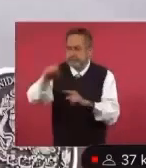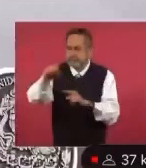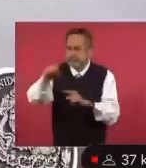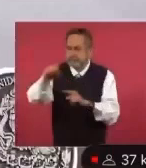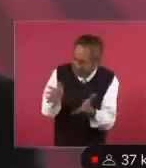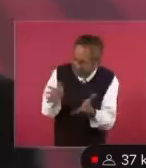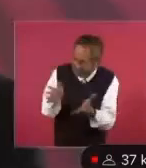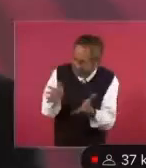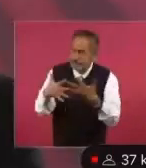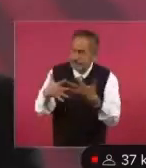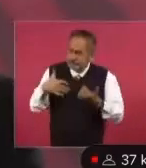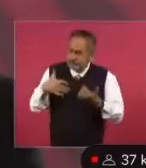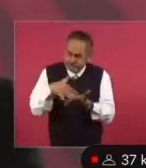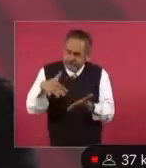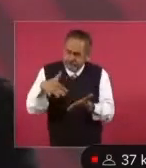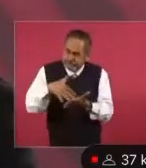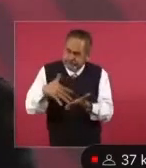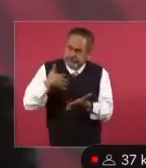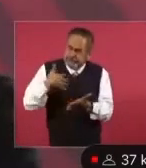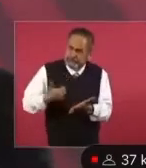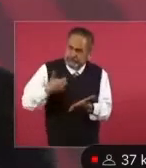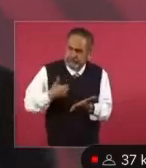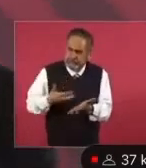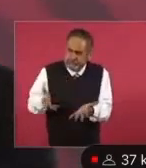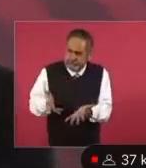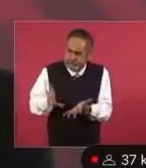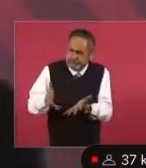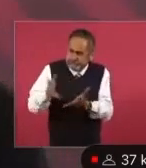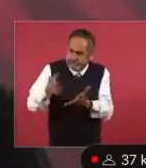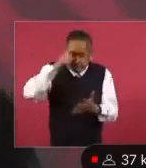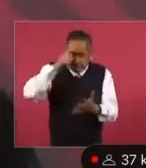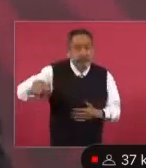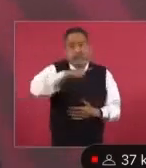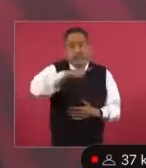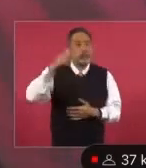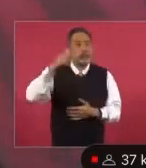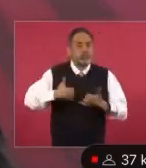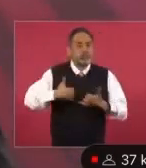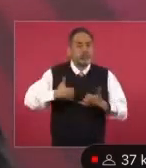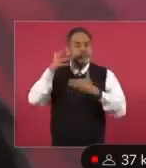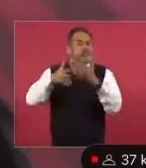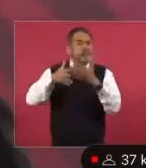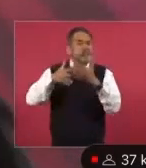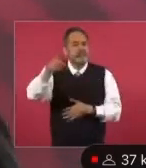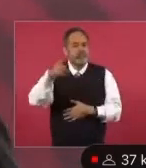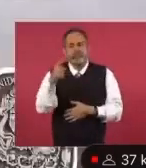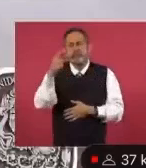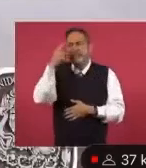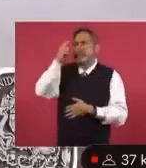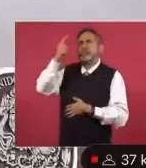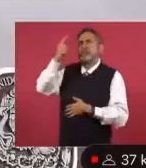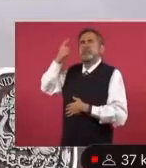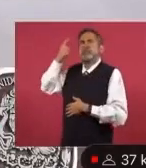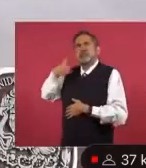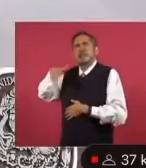No solamente en el aspecto formativo, sino cómo puede